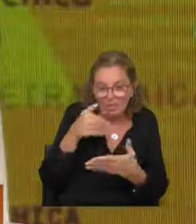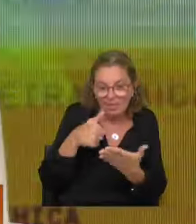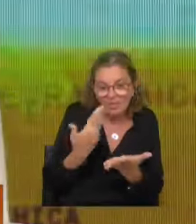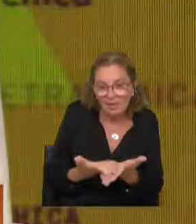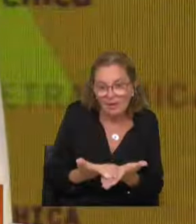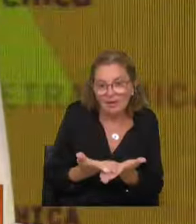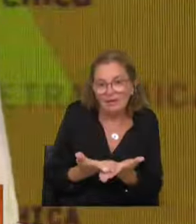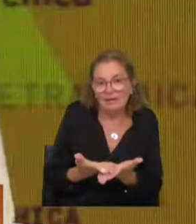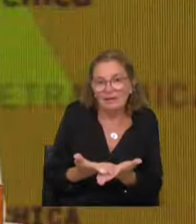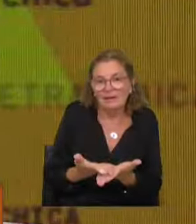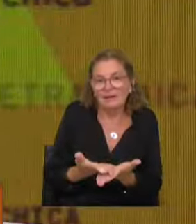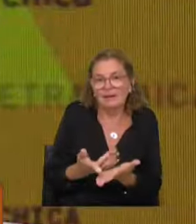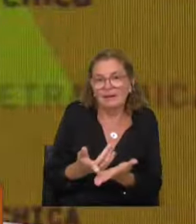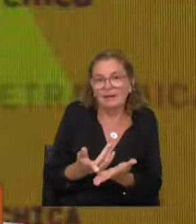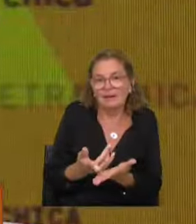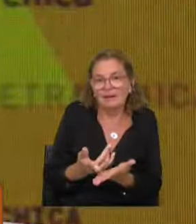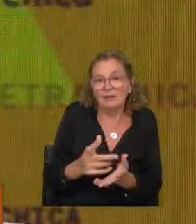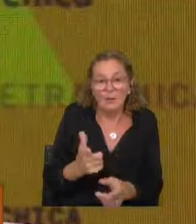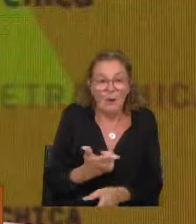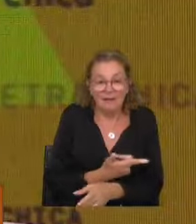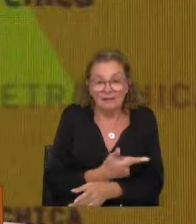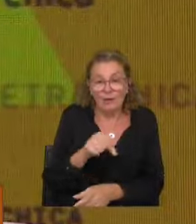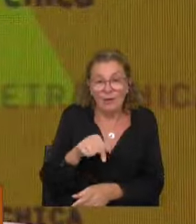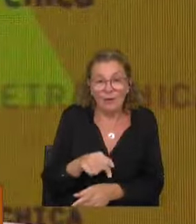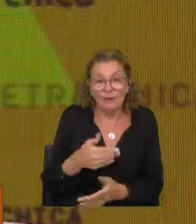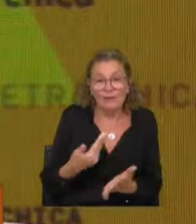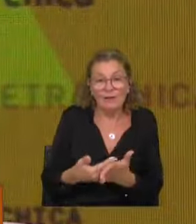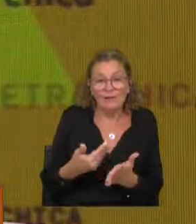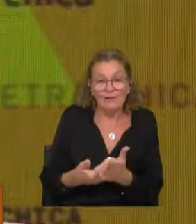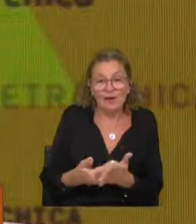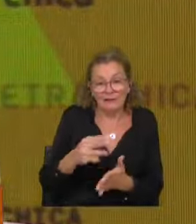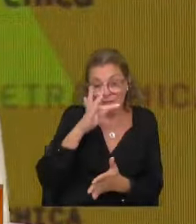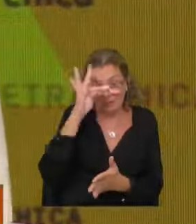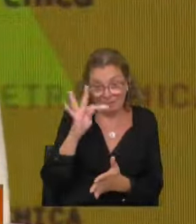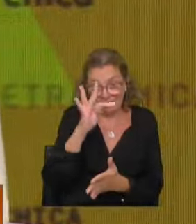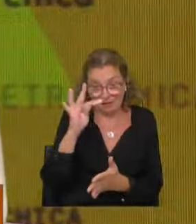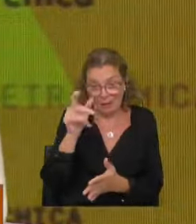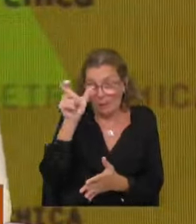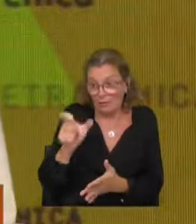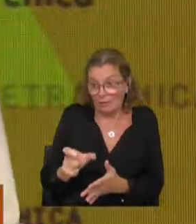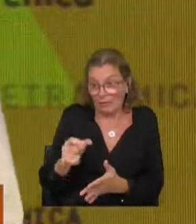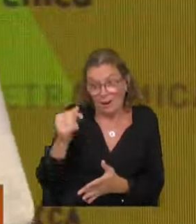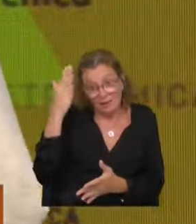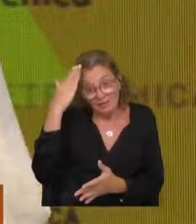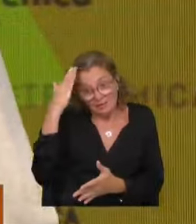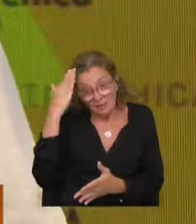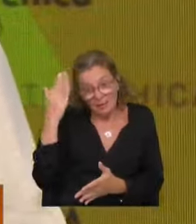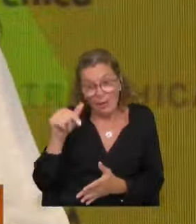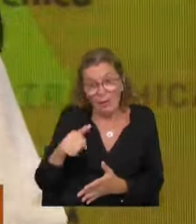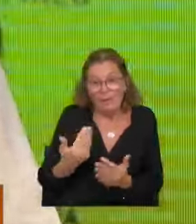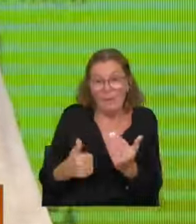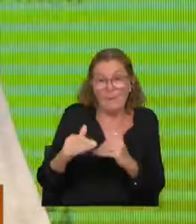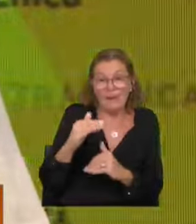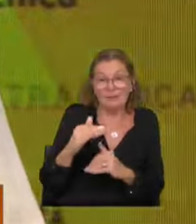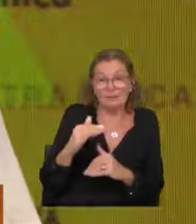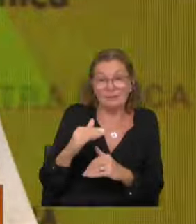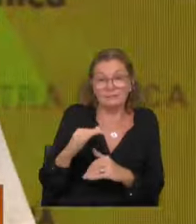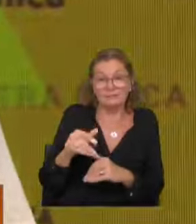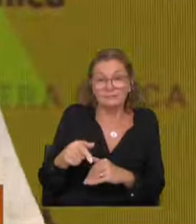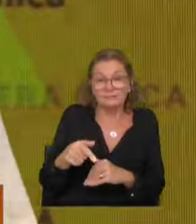intervención oportuna y no lo hay hoy hay déficit de técnicos hoy tenemos un incremento en la